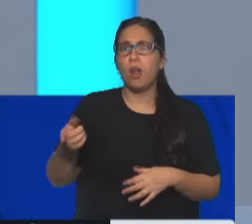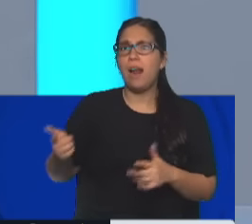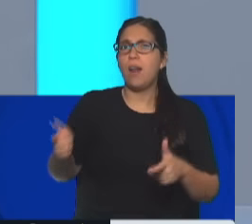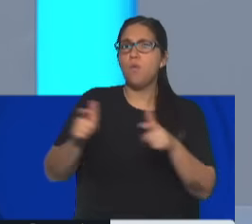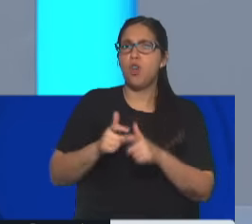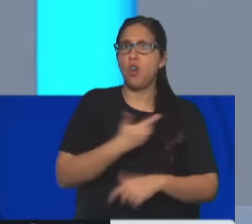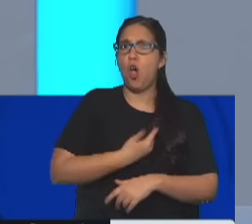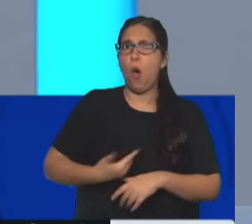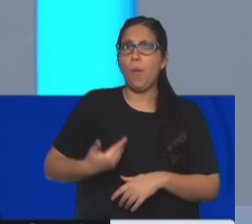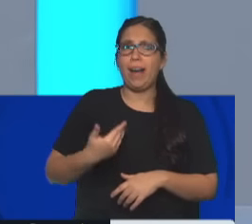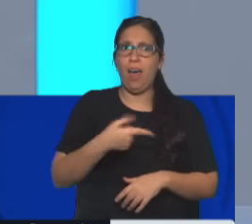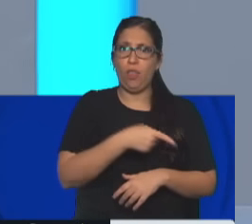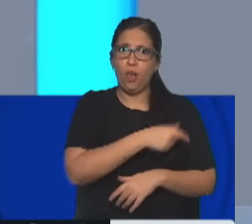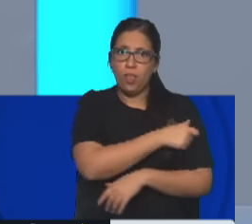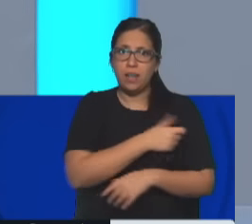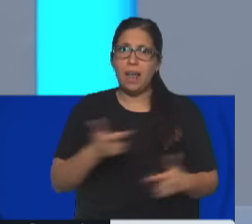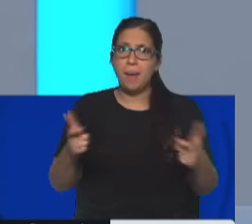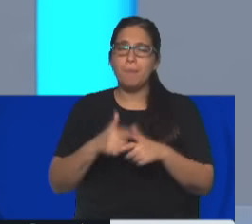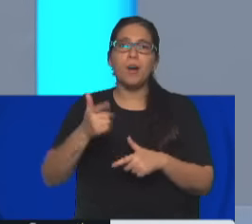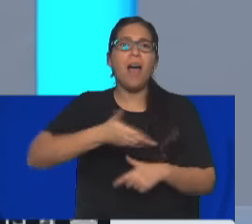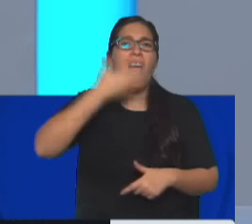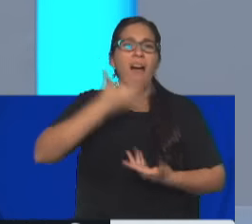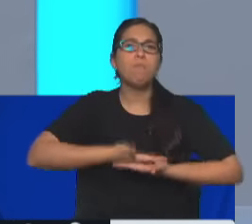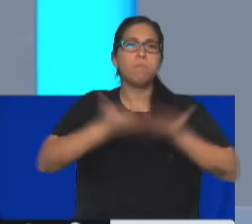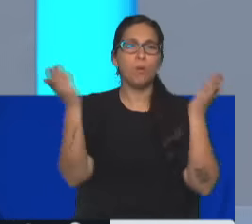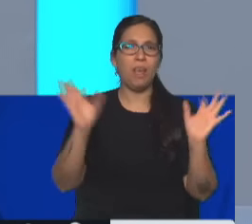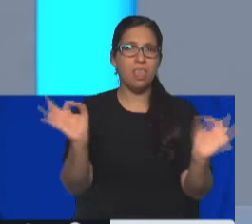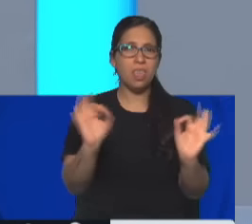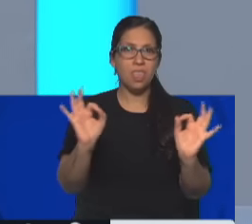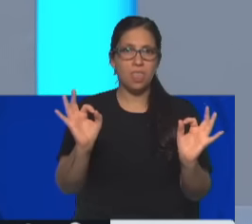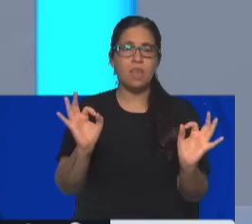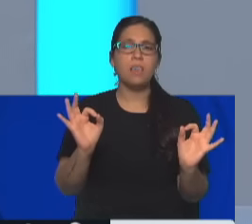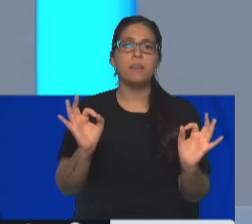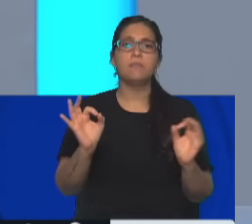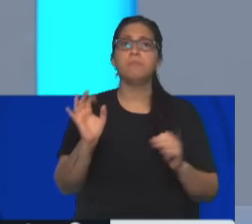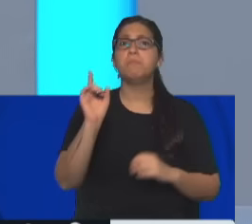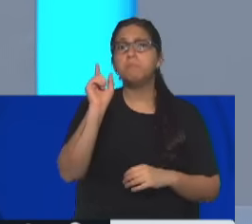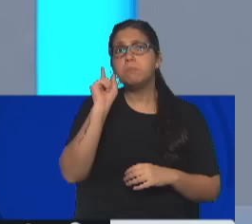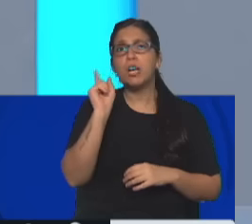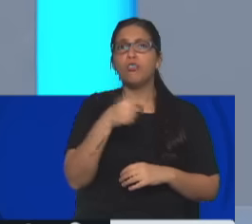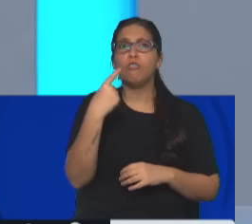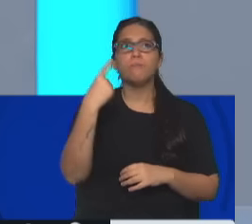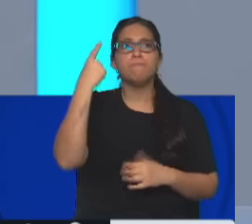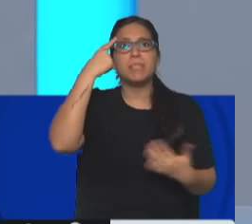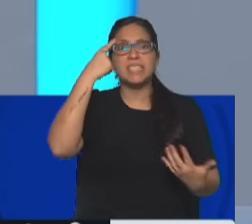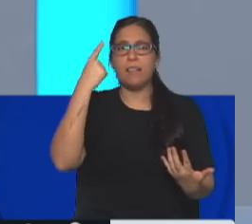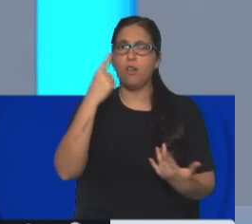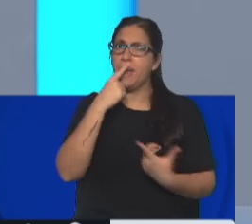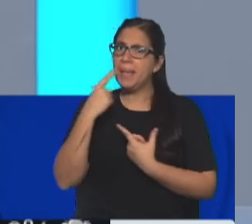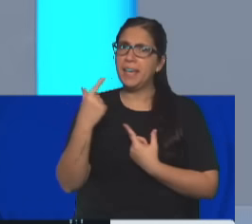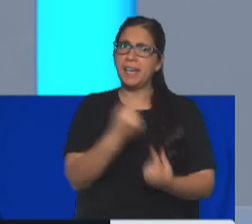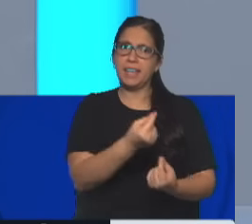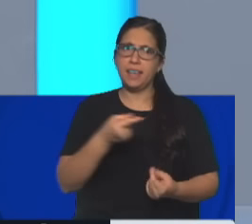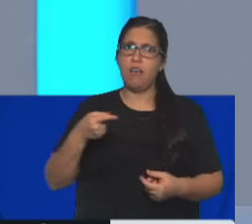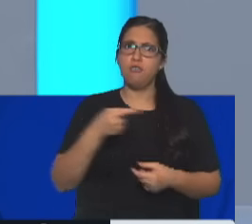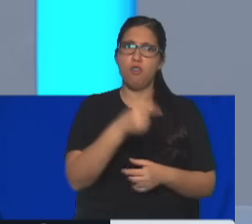no se pronunciaba. Y la respuesta, digamos, llegó, o por ahí lo que se podía esperar era una crítica fuerte a cómo se llevó adelante el